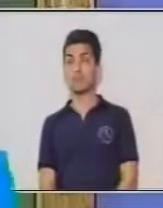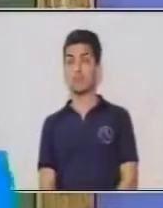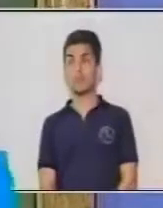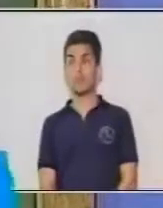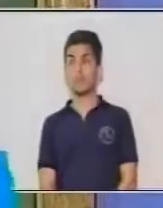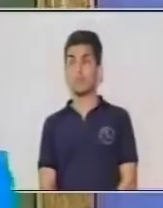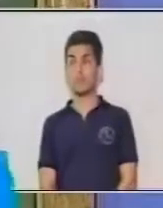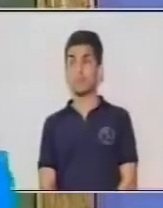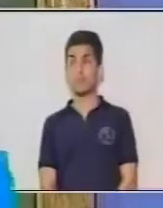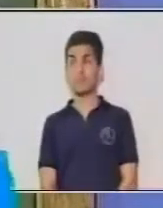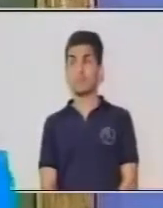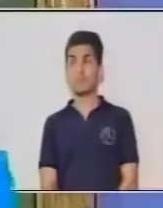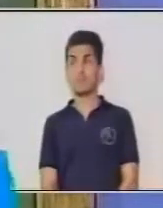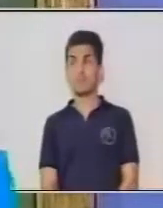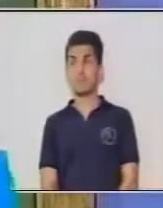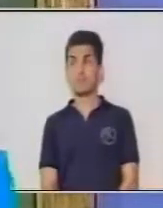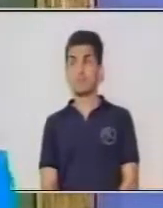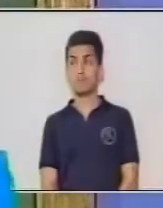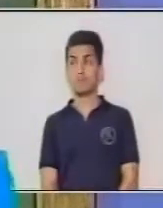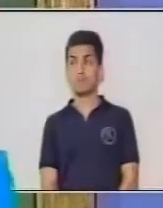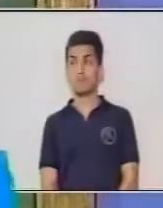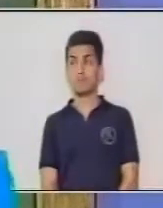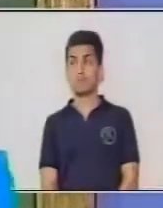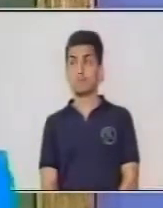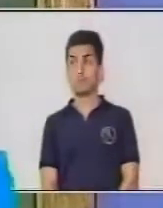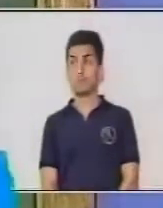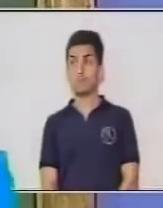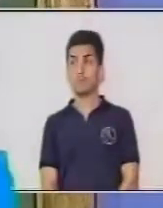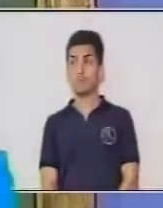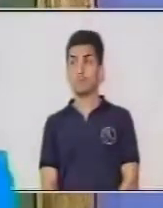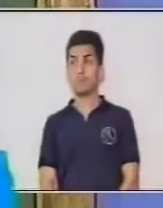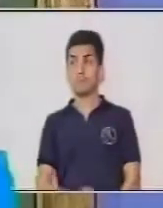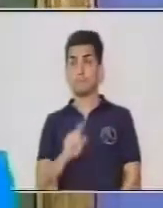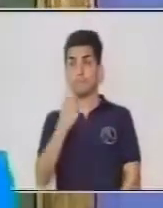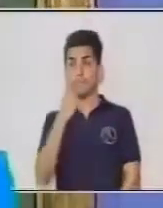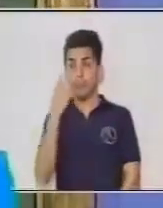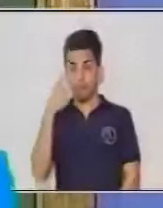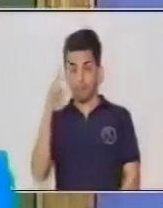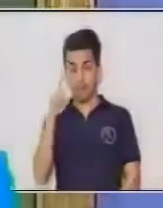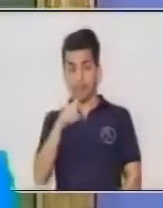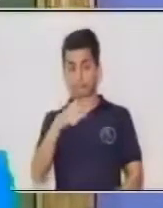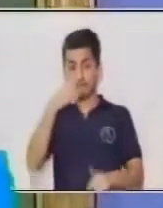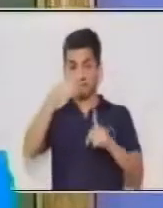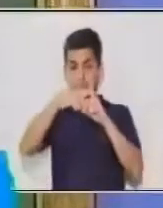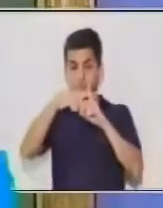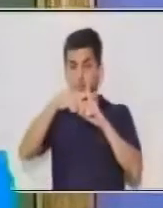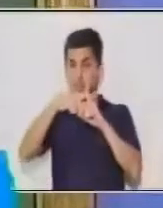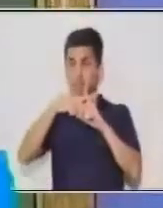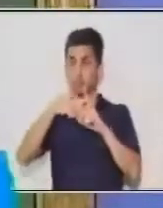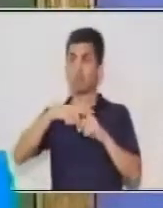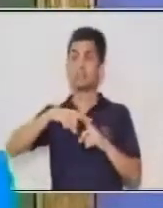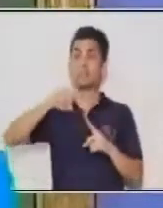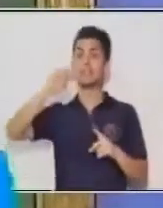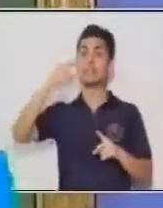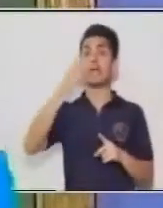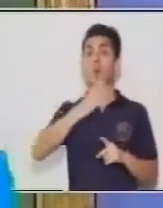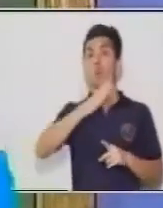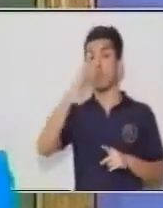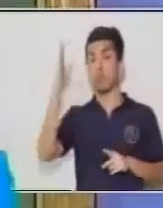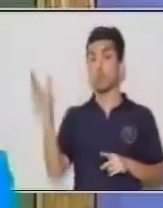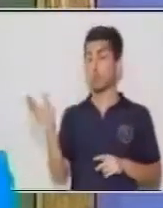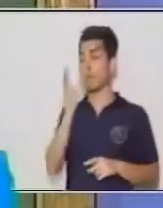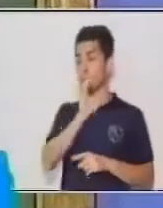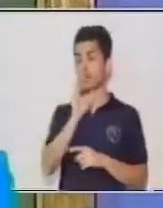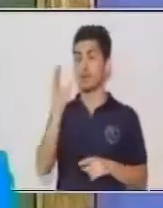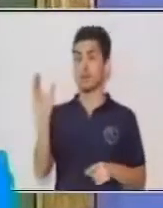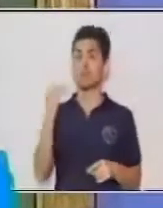Vamos a colocar en el primer binomio este signo, que es positivo. Y en el segundo binomio